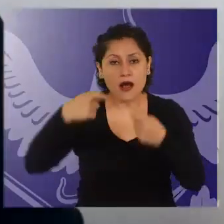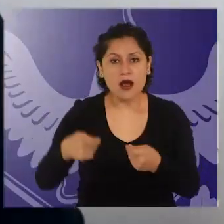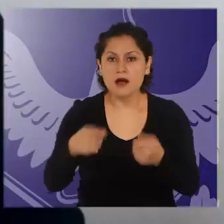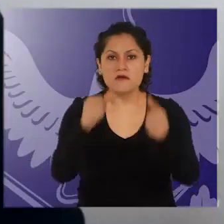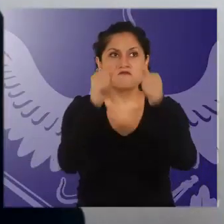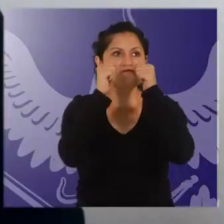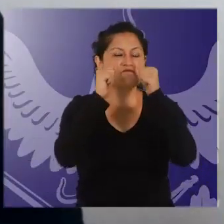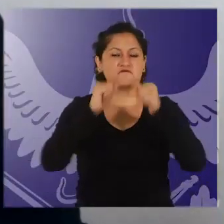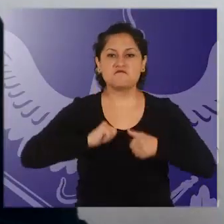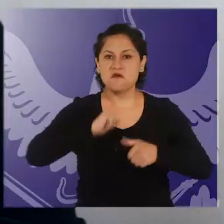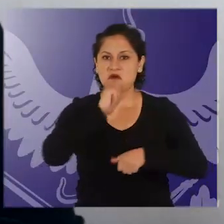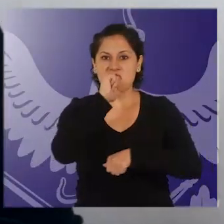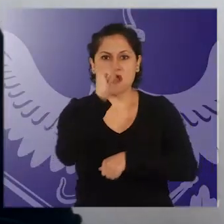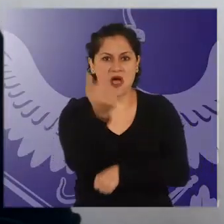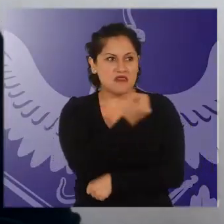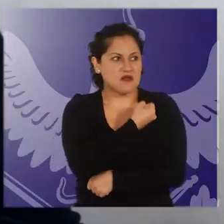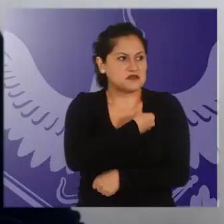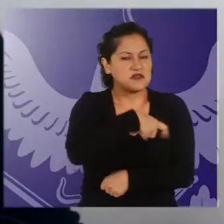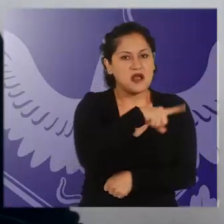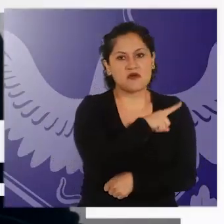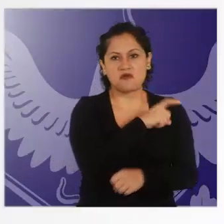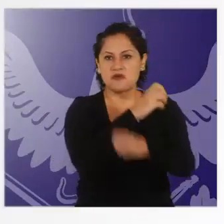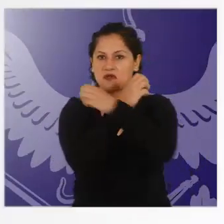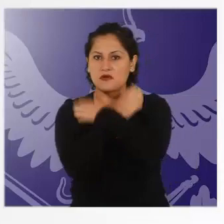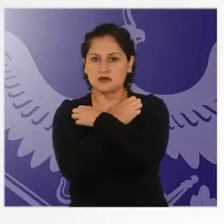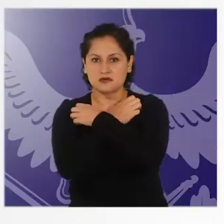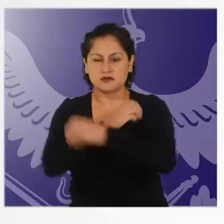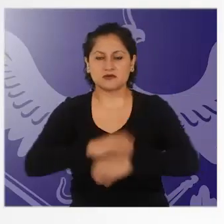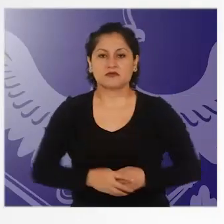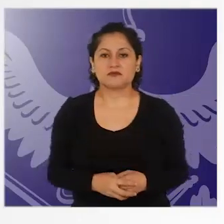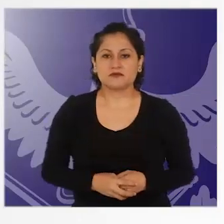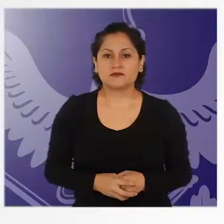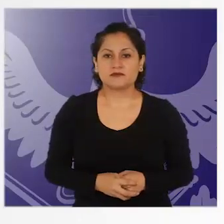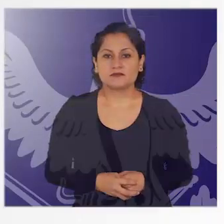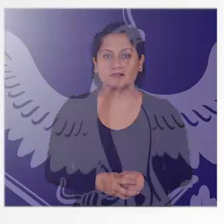contar, seguimos sin atención médica y sin educación.